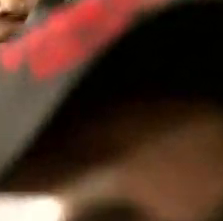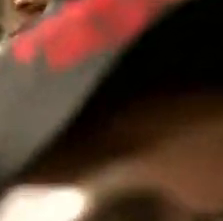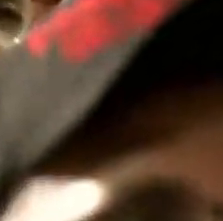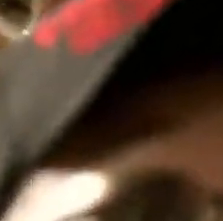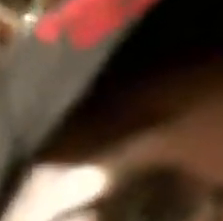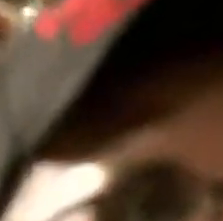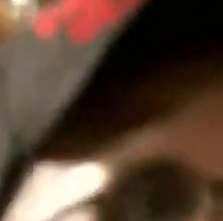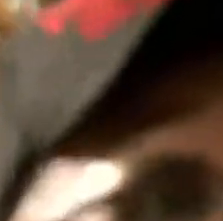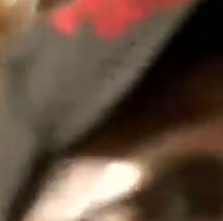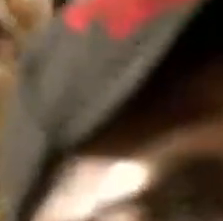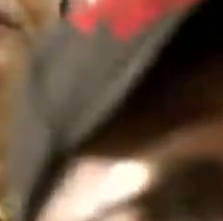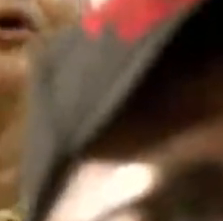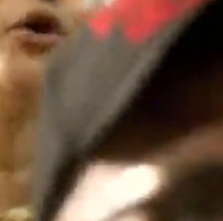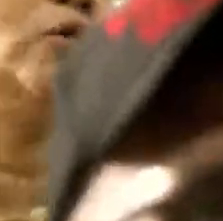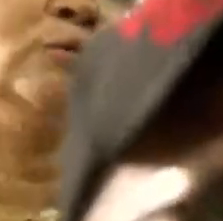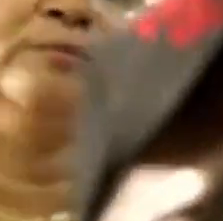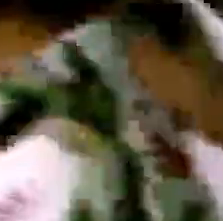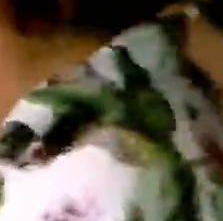Buenas tardes, Ayapel.